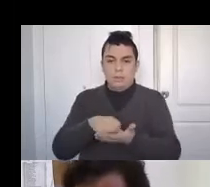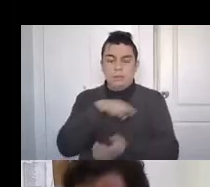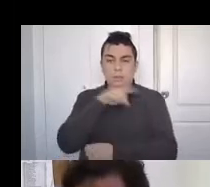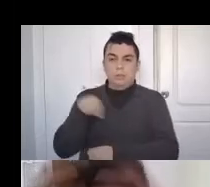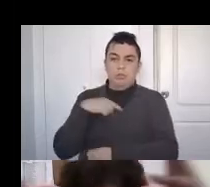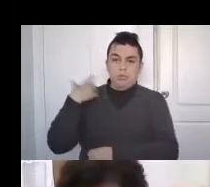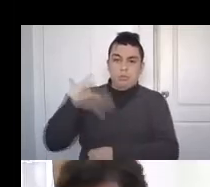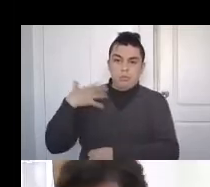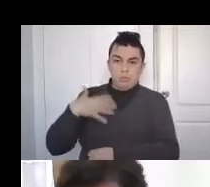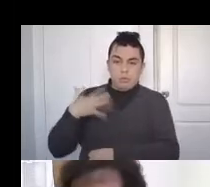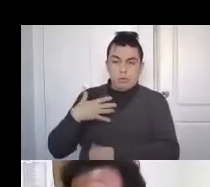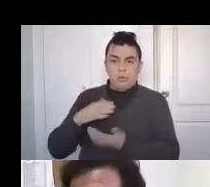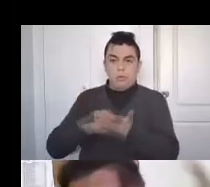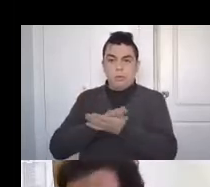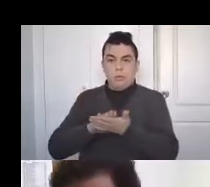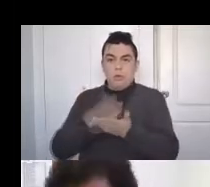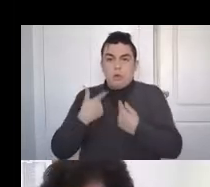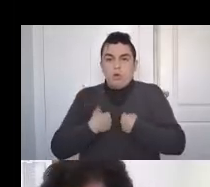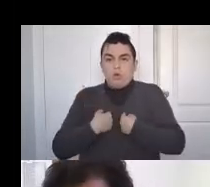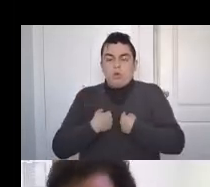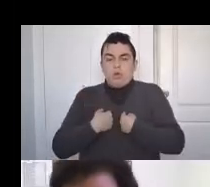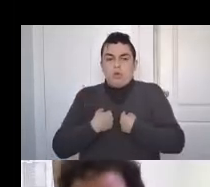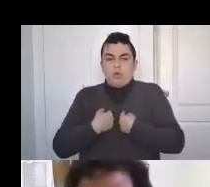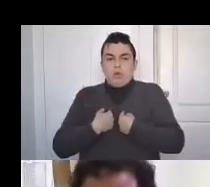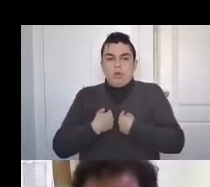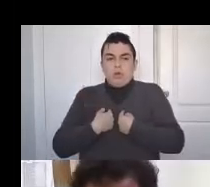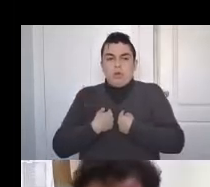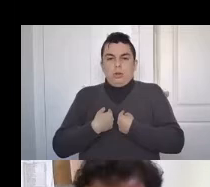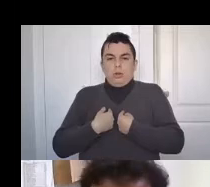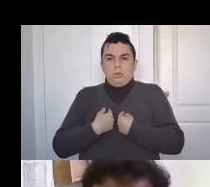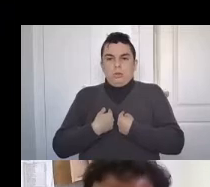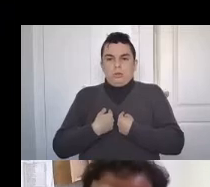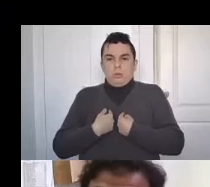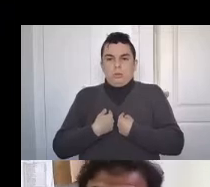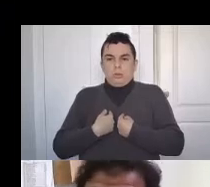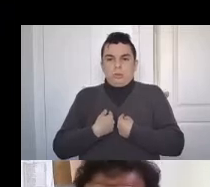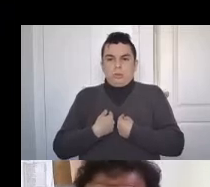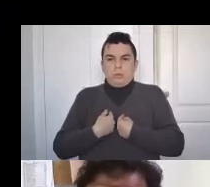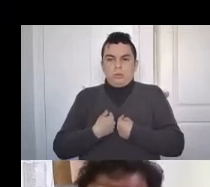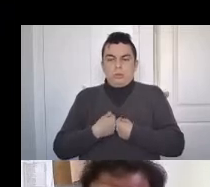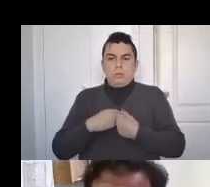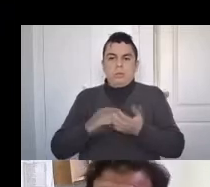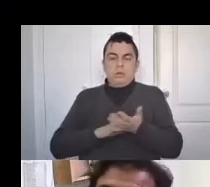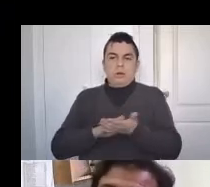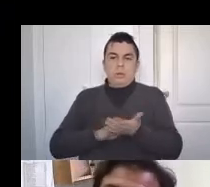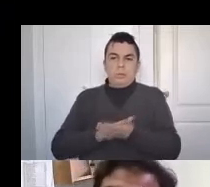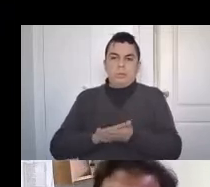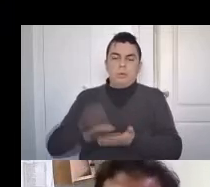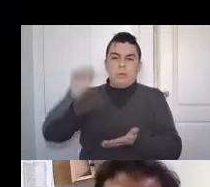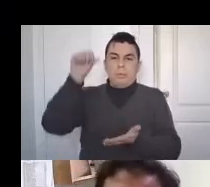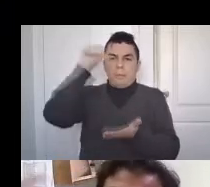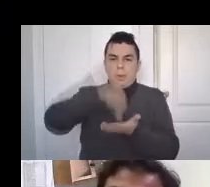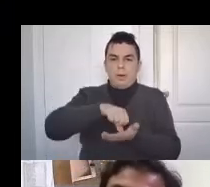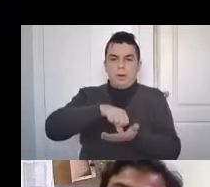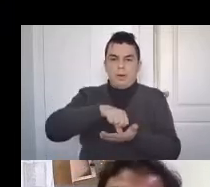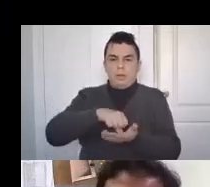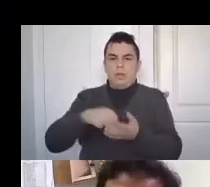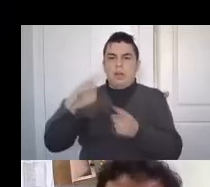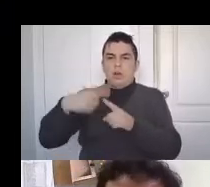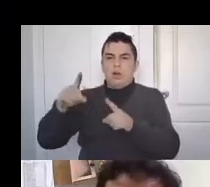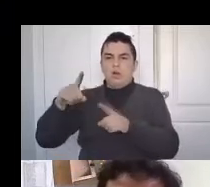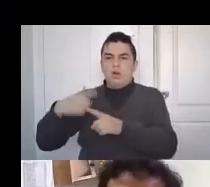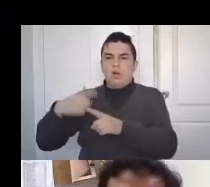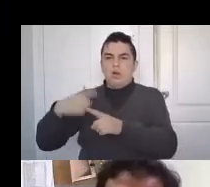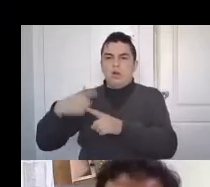yo soy un país que está con otros países alrededor, ¿sí? Y si tengo la frontera abierta, van a haber virus que van a estar